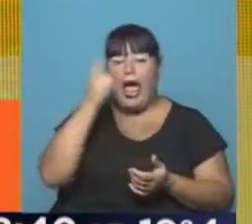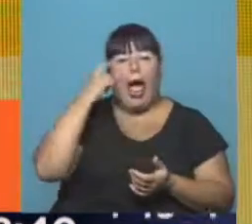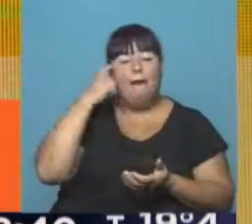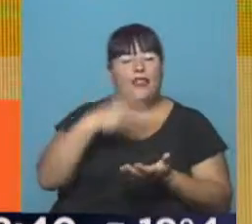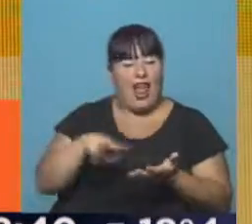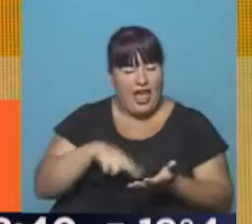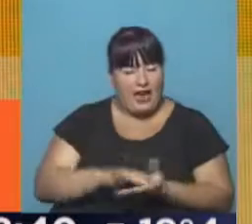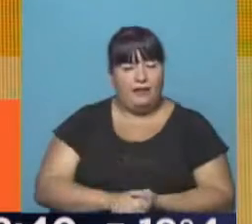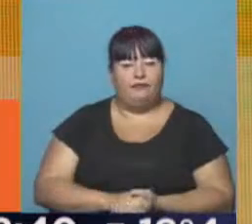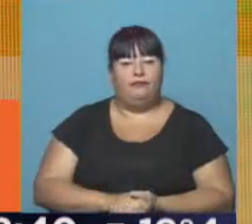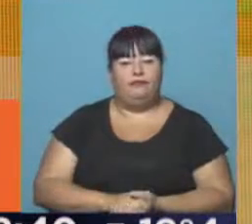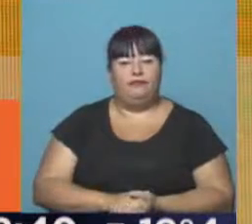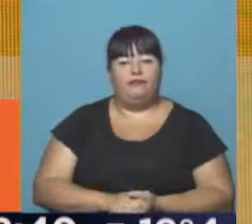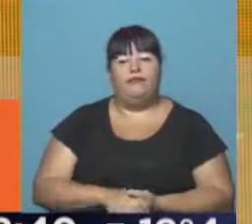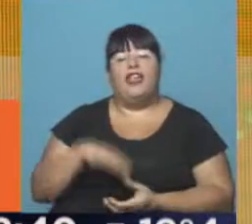leer.